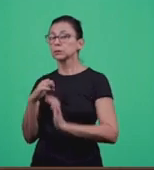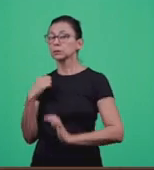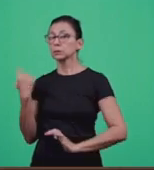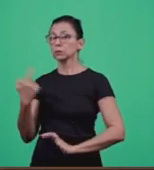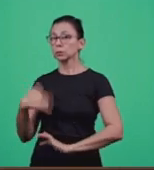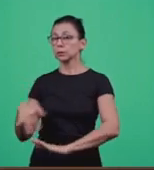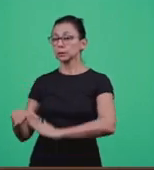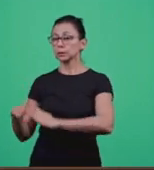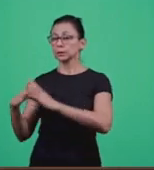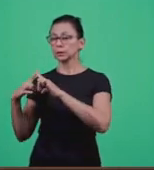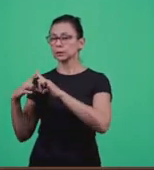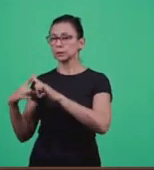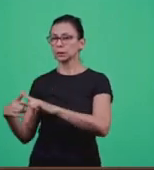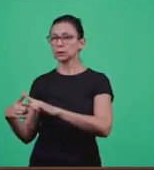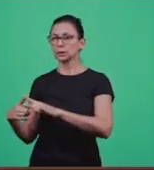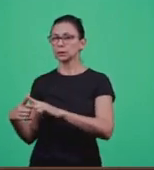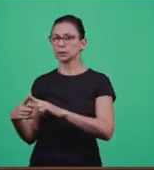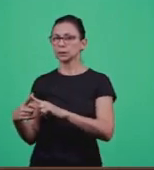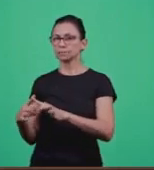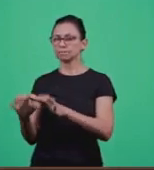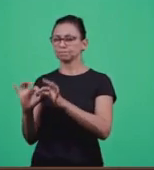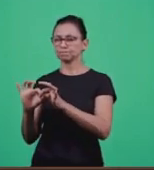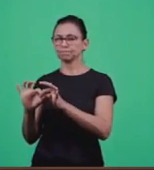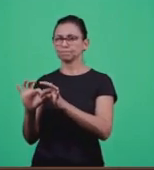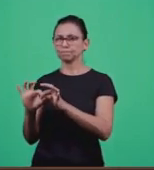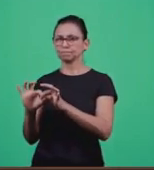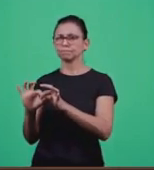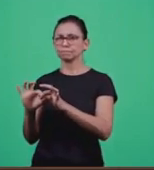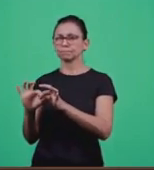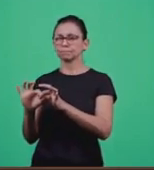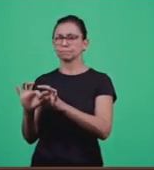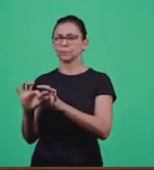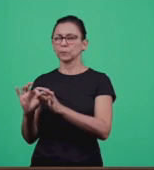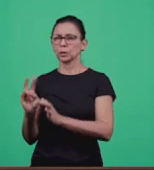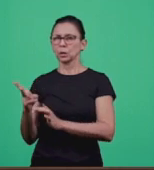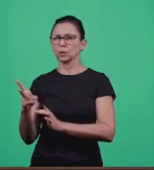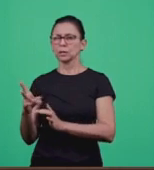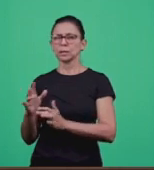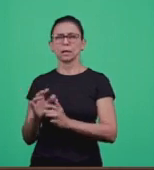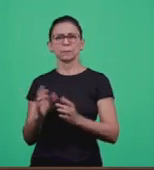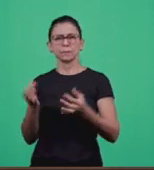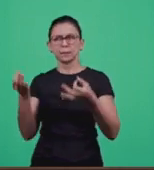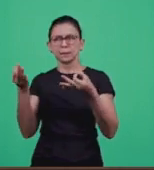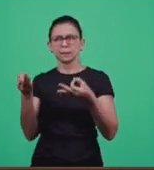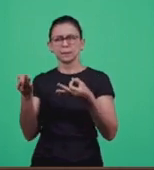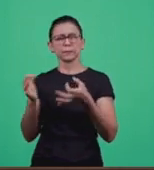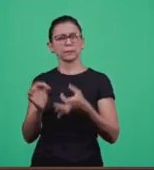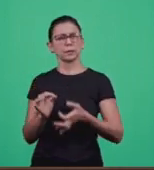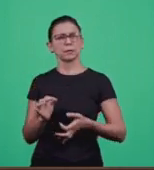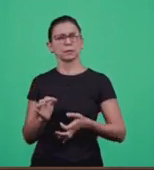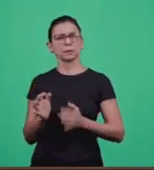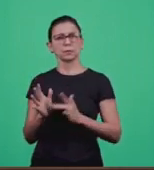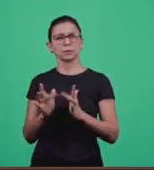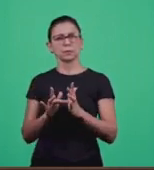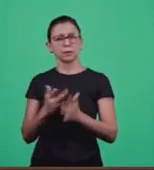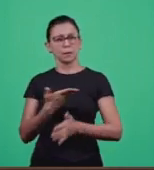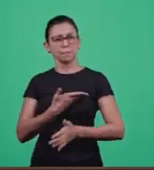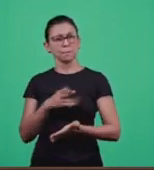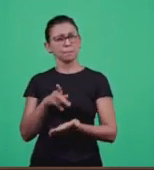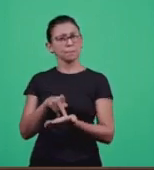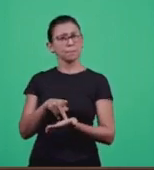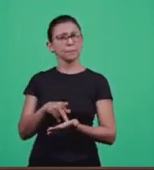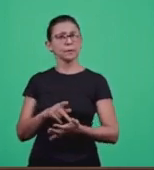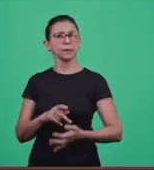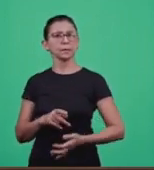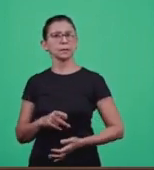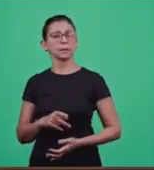iglesia, ella también necesita estar siempre bien ajustada con el Señor.